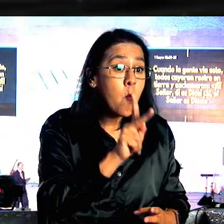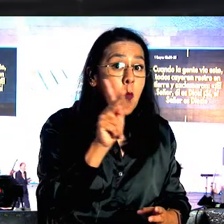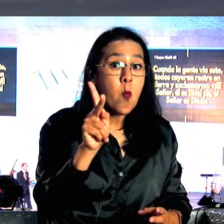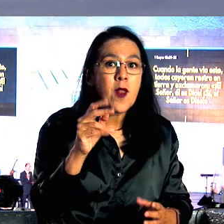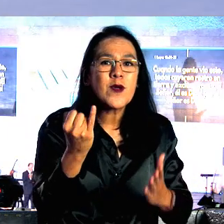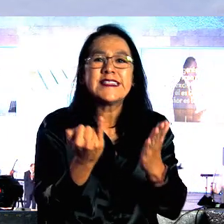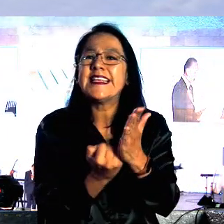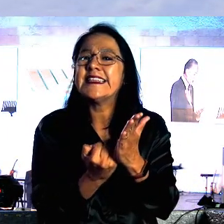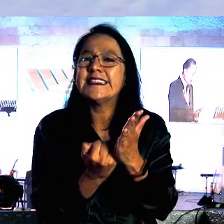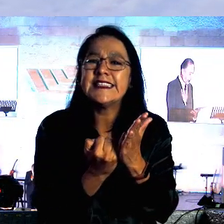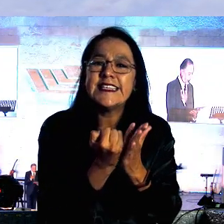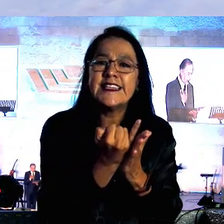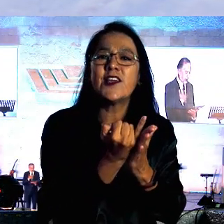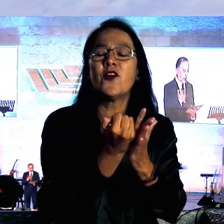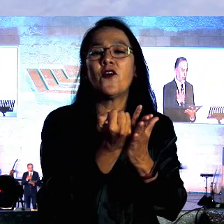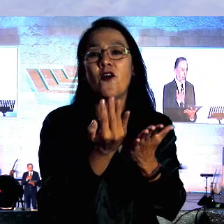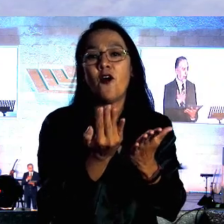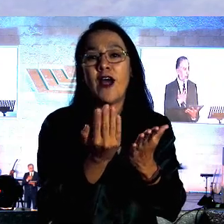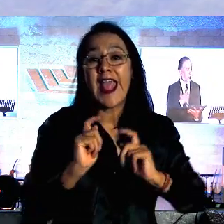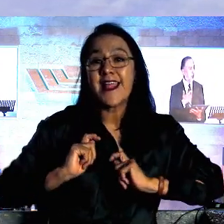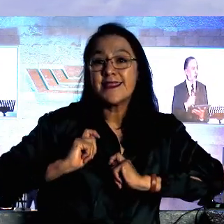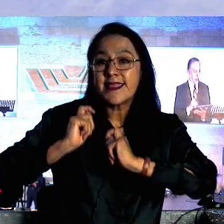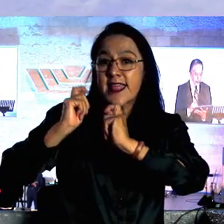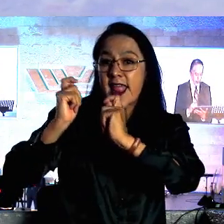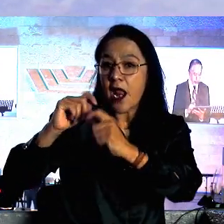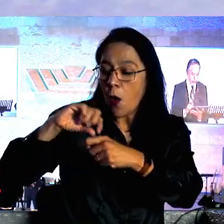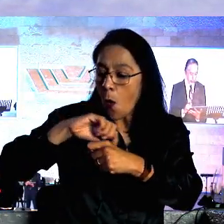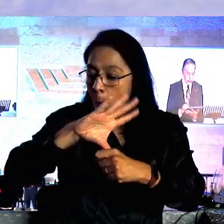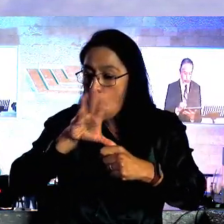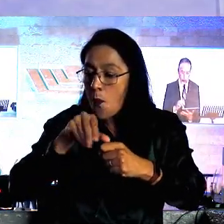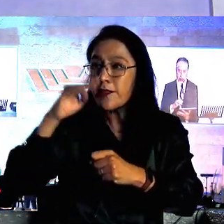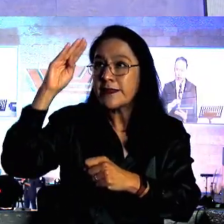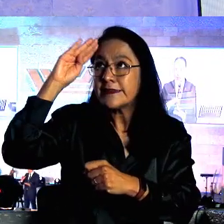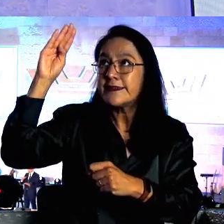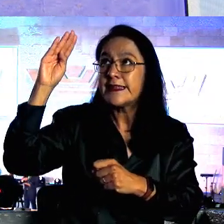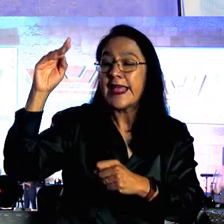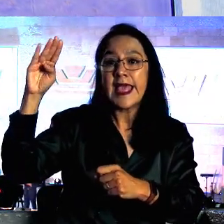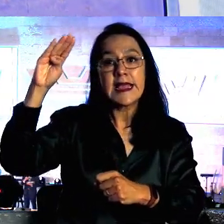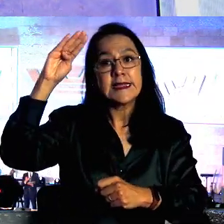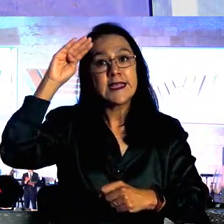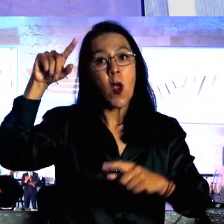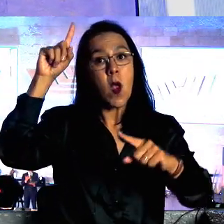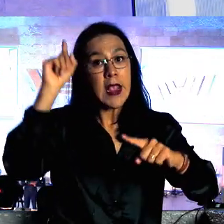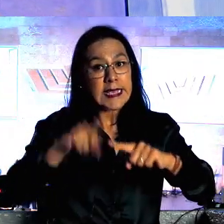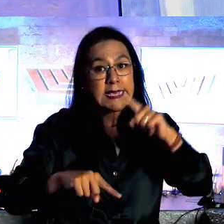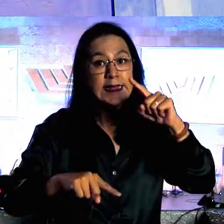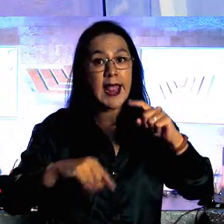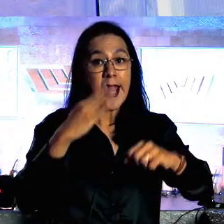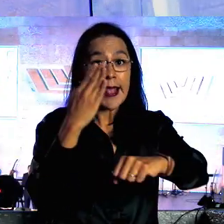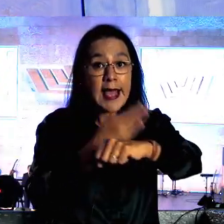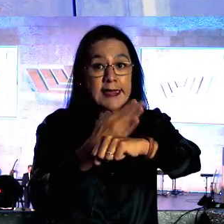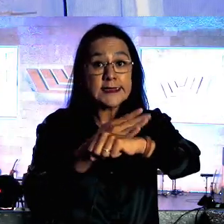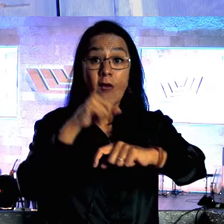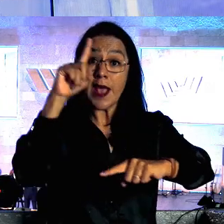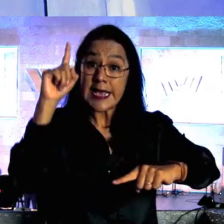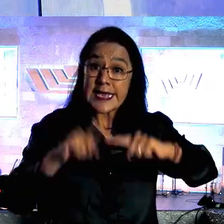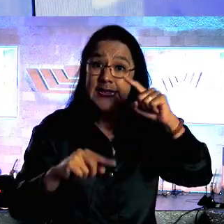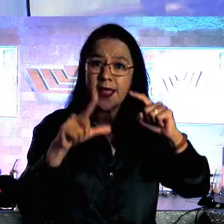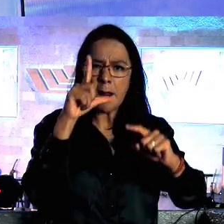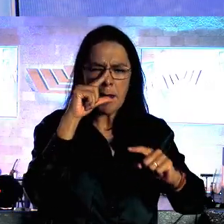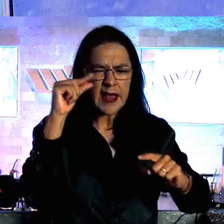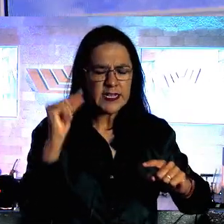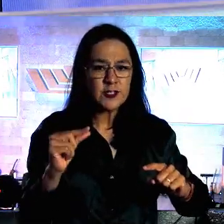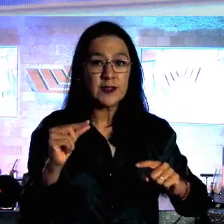decisión de entregarse por completo al Señor el Señor quita el castigo quita la maldición y entonces viene la lluvia